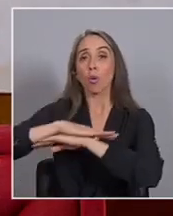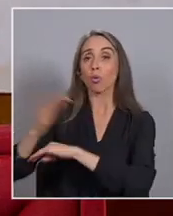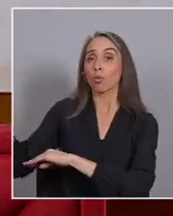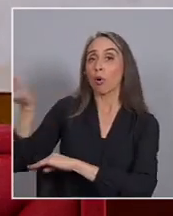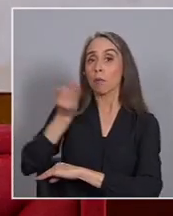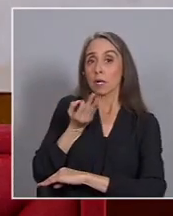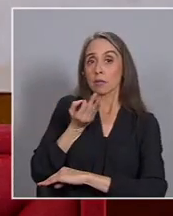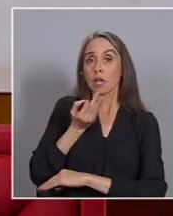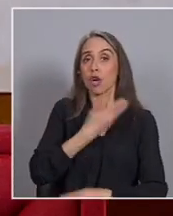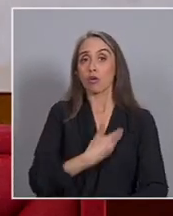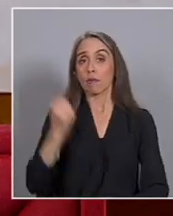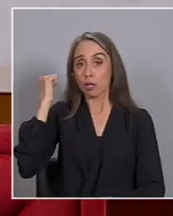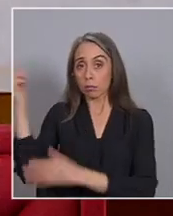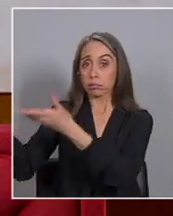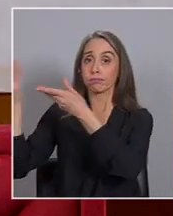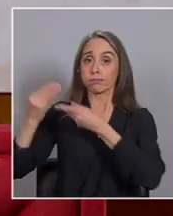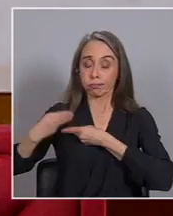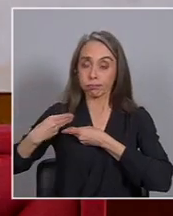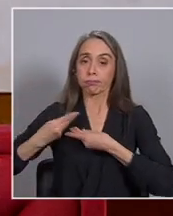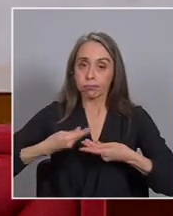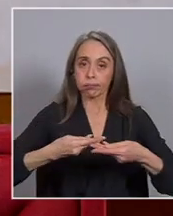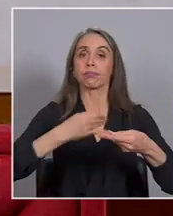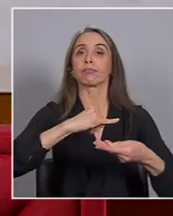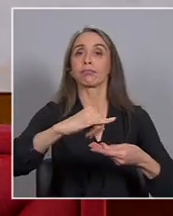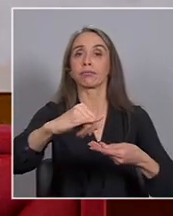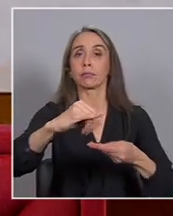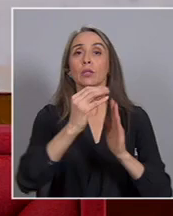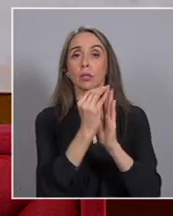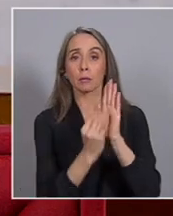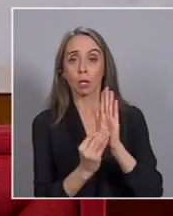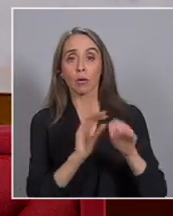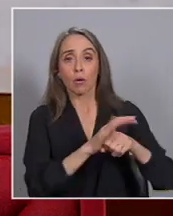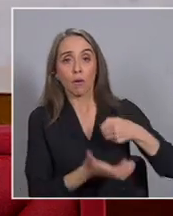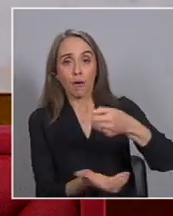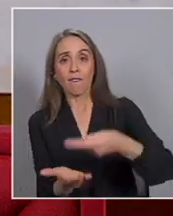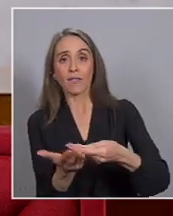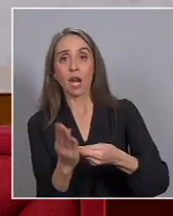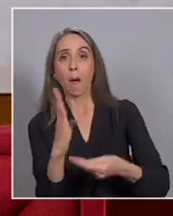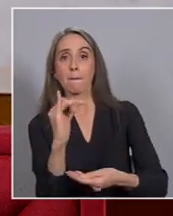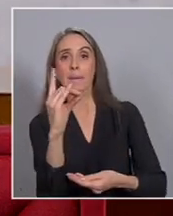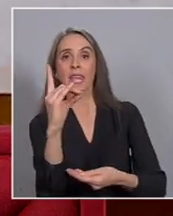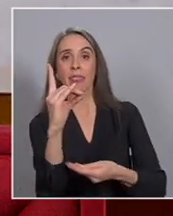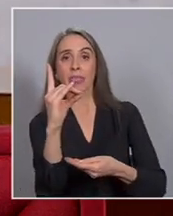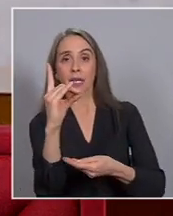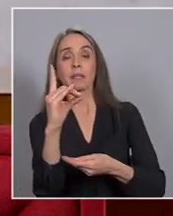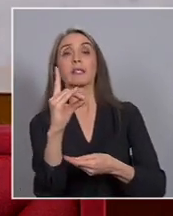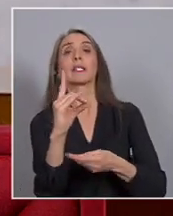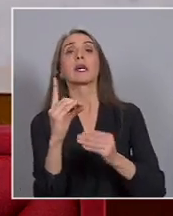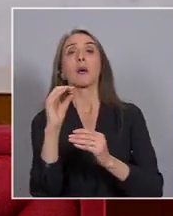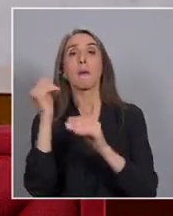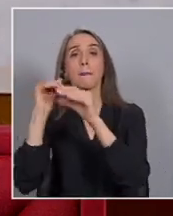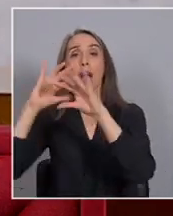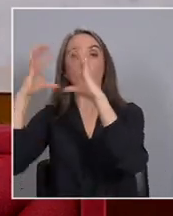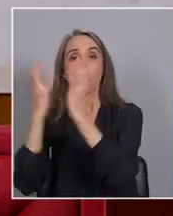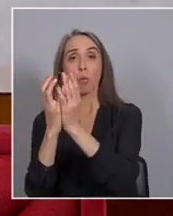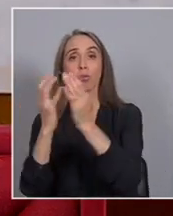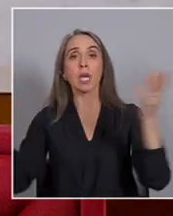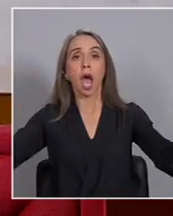dejó como legado el gobierno anterior, para lo cual contamos con un financiamiento del Banco Interamericano del Desarrollo y del Banco Mundial por